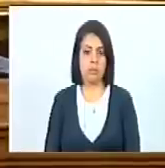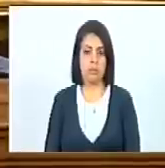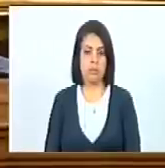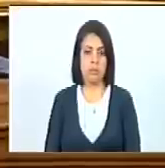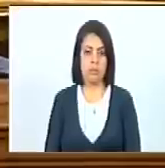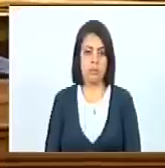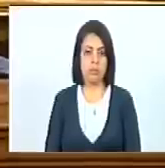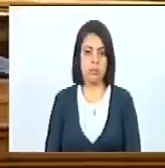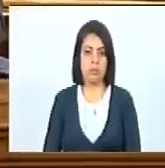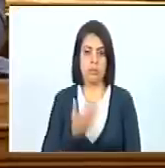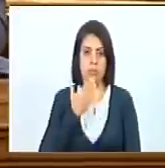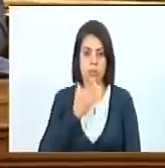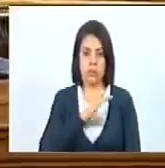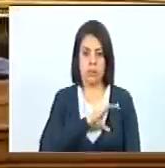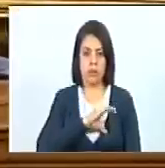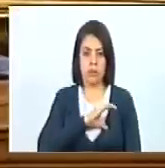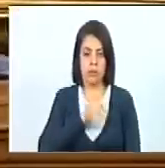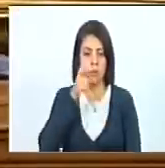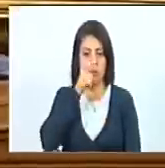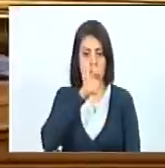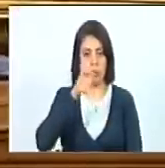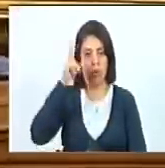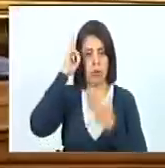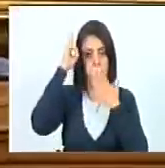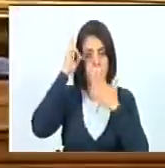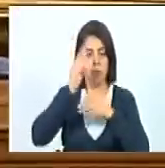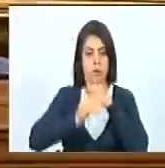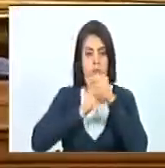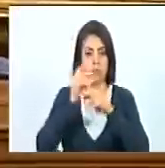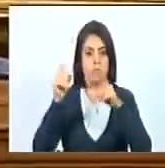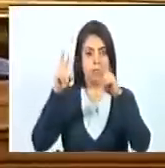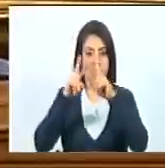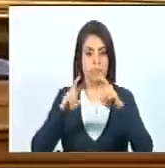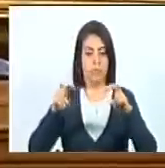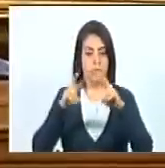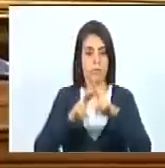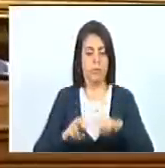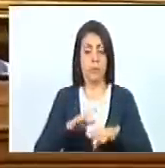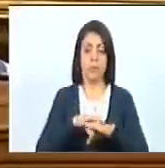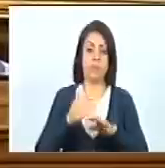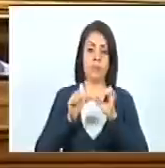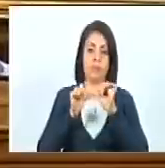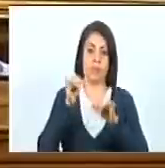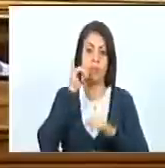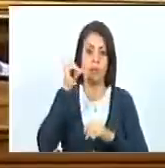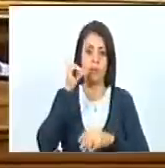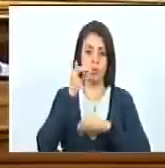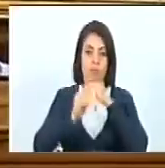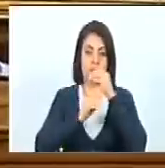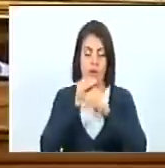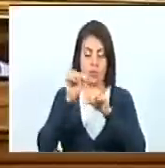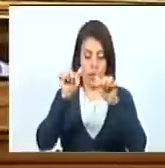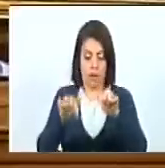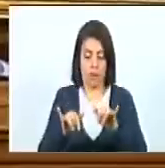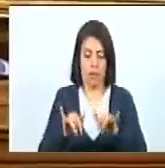Voy a solicitar que la Comisión de Pueblos Indígenas haga una investigación de las denuncias presentadas aquí